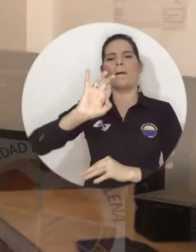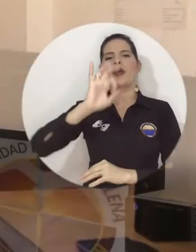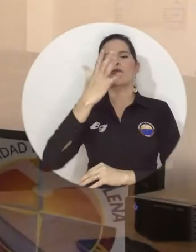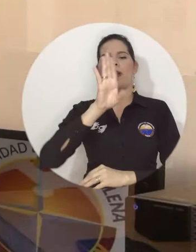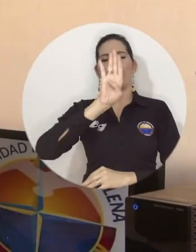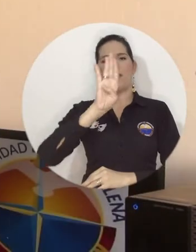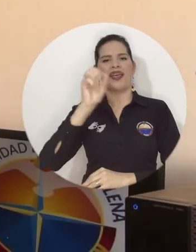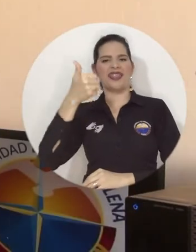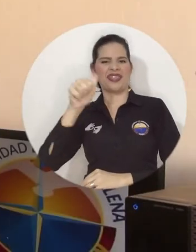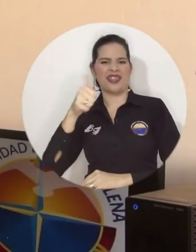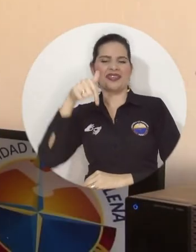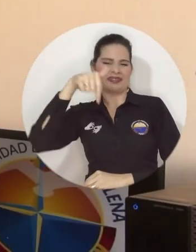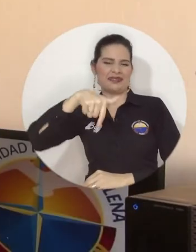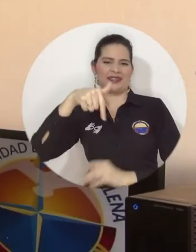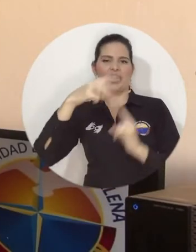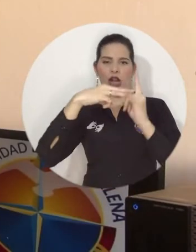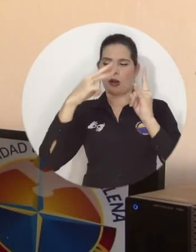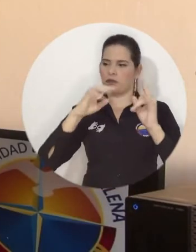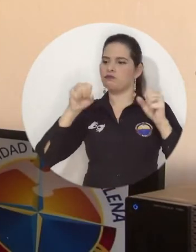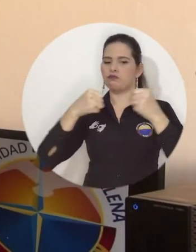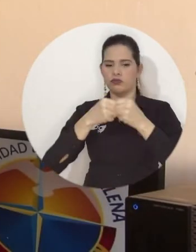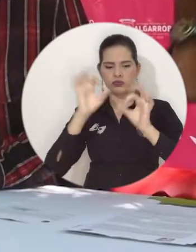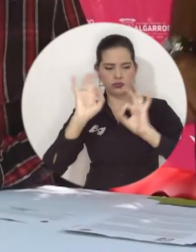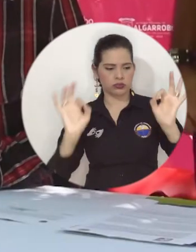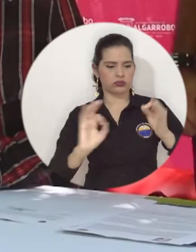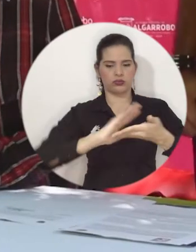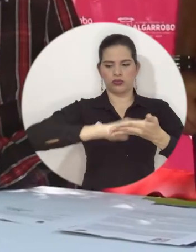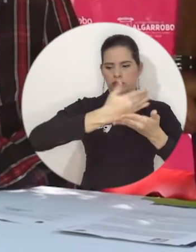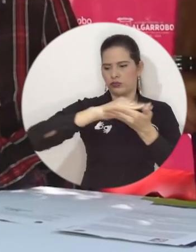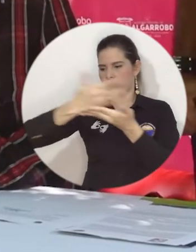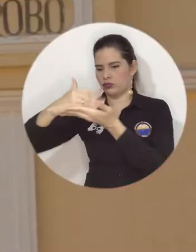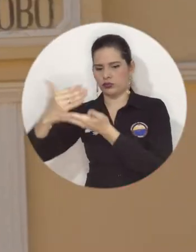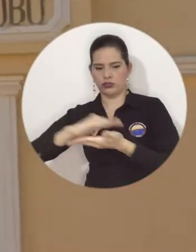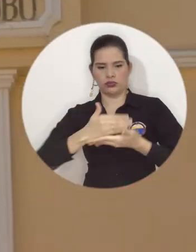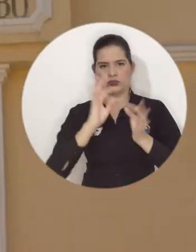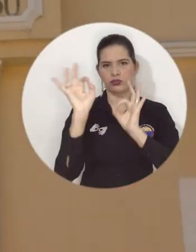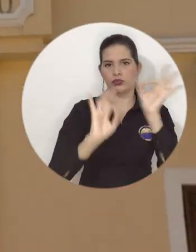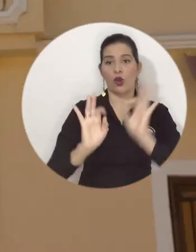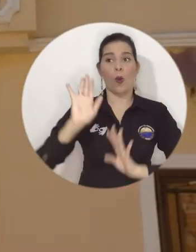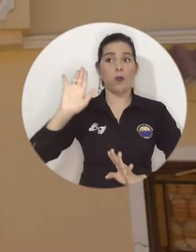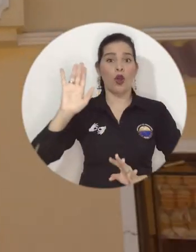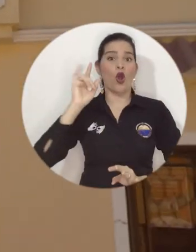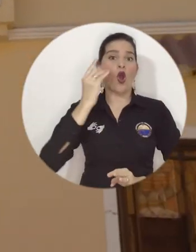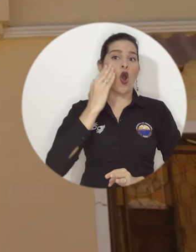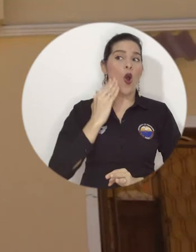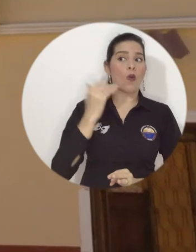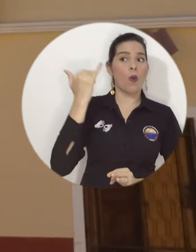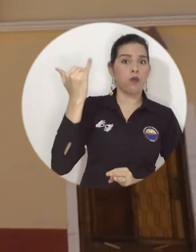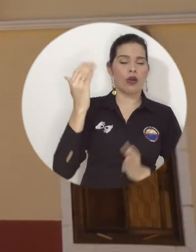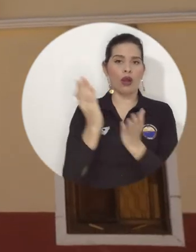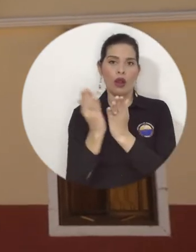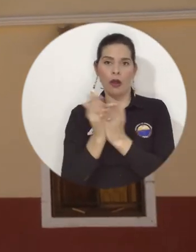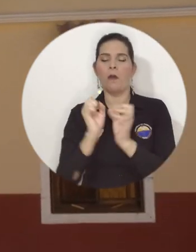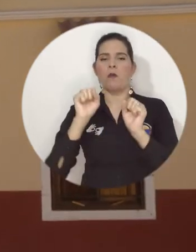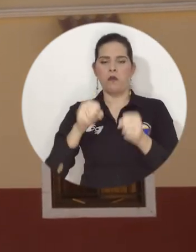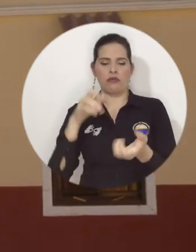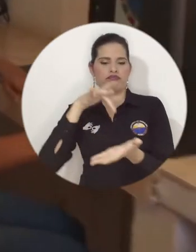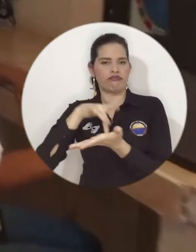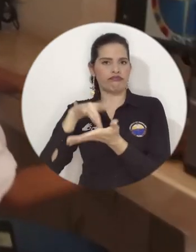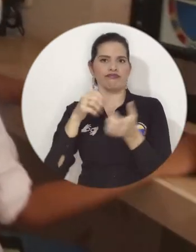Hoy lo que hemos venido a traer es una sede virtual de la Universidad del Magdalena al municipio de Algarrobo que queda funcionando a partir de ahora.